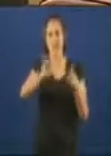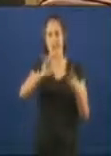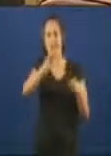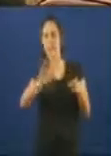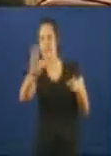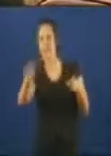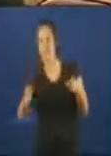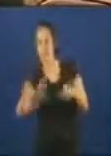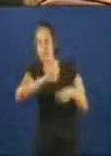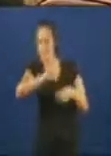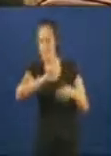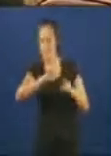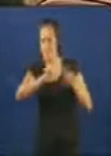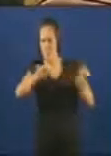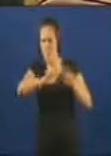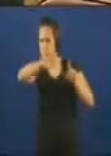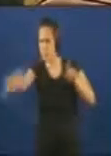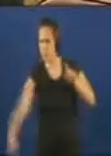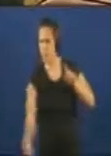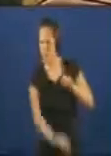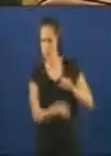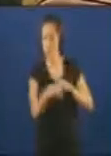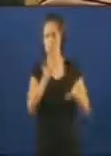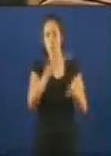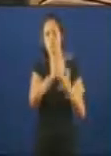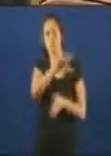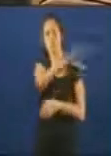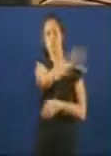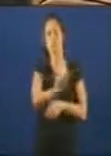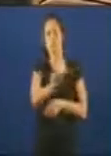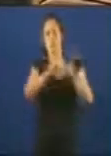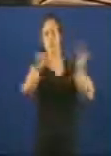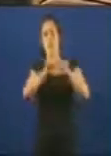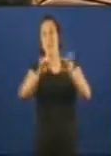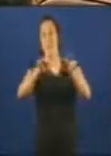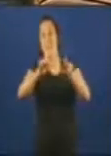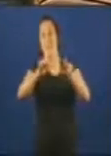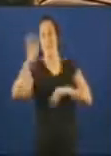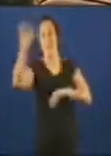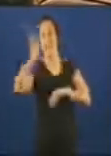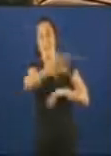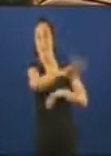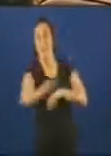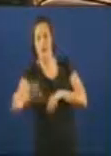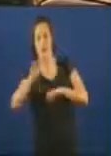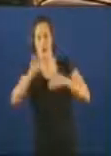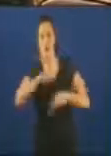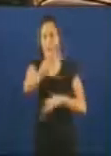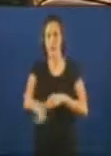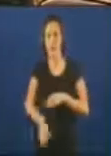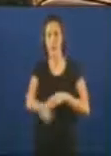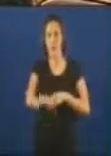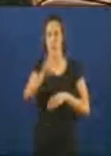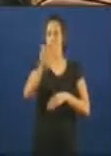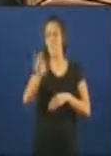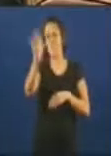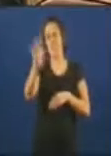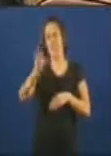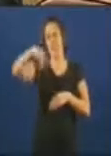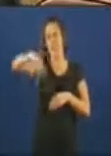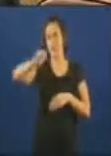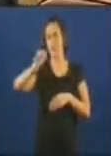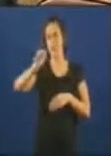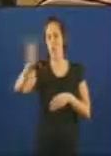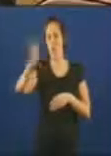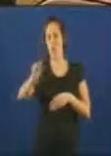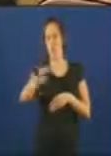e outras moitas empresas mercadas por capital foráneo. E agora semella que Pescanova está abocada a padecer a